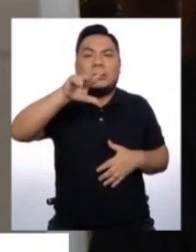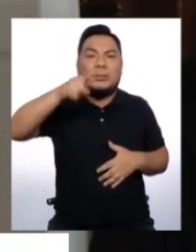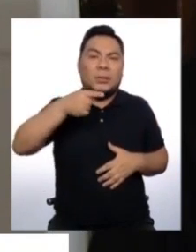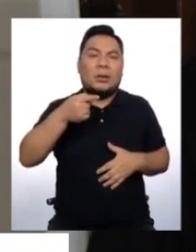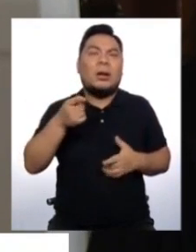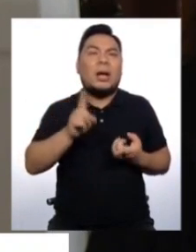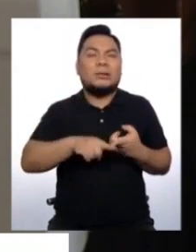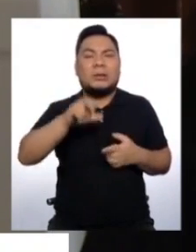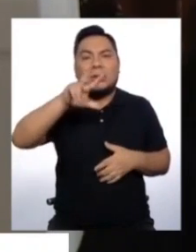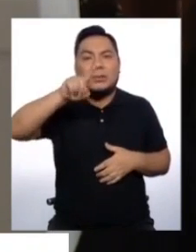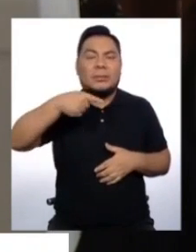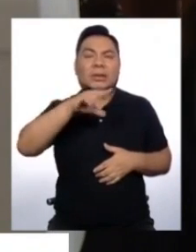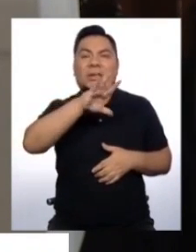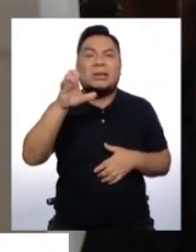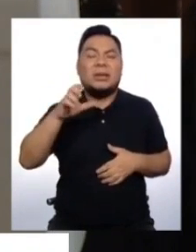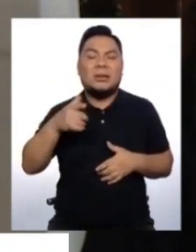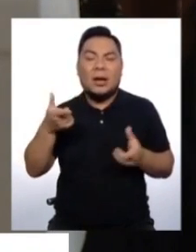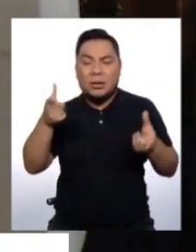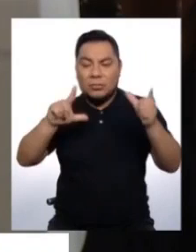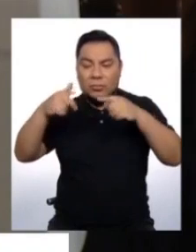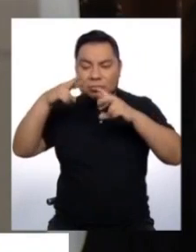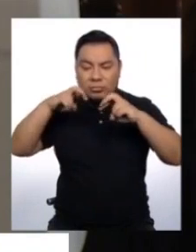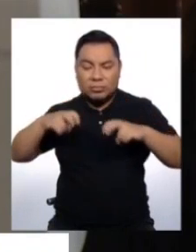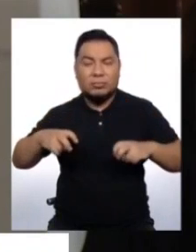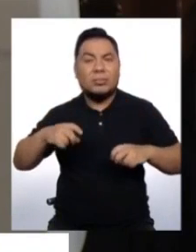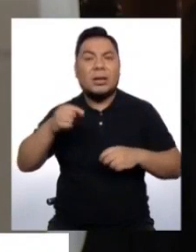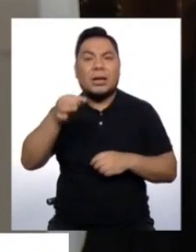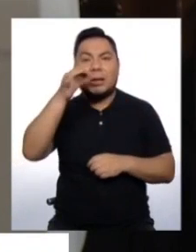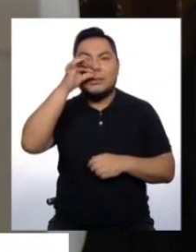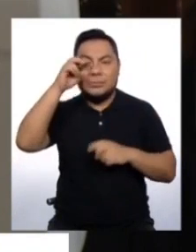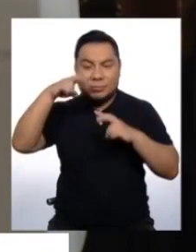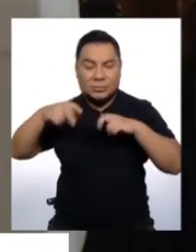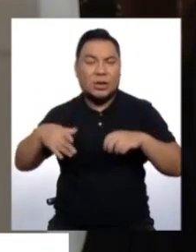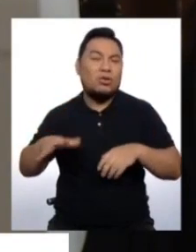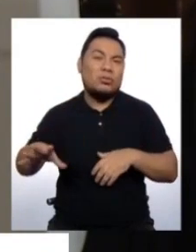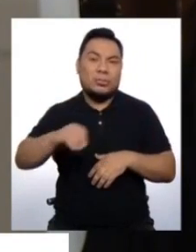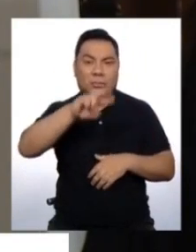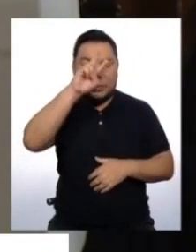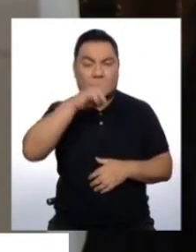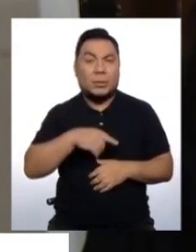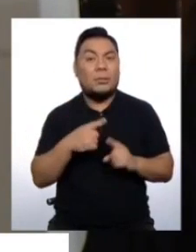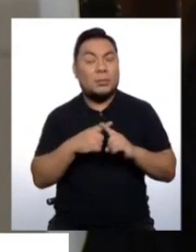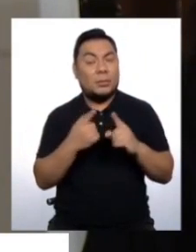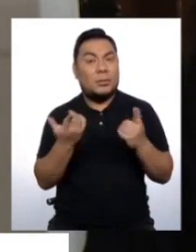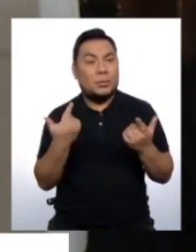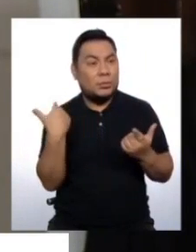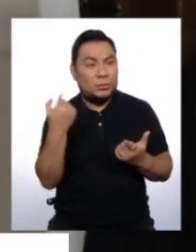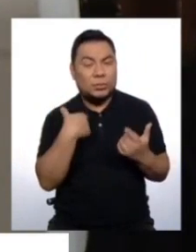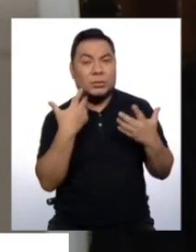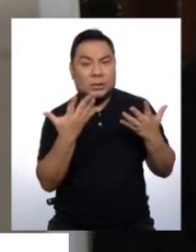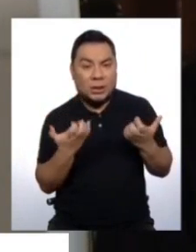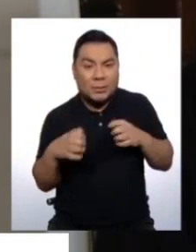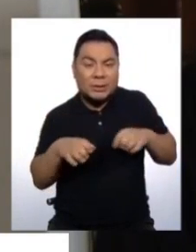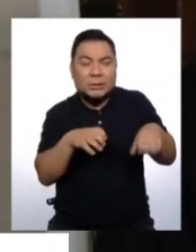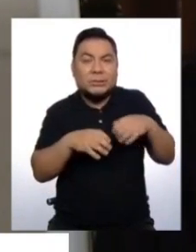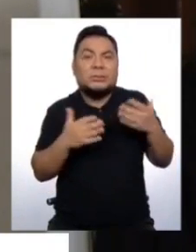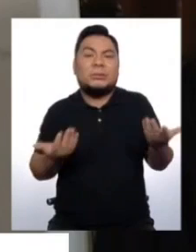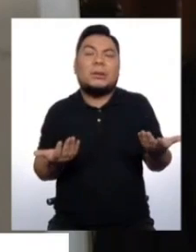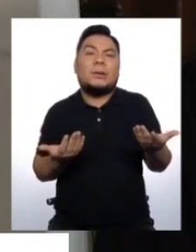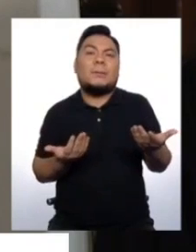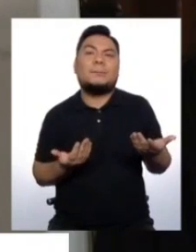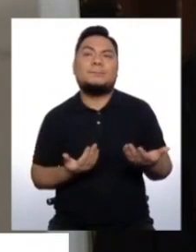a 3.500 pruebas moleculares en todo el país. Inclusive, si nosotros quisiéramos hacer, como queremos